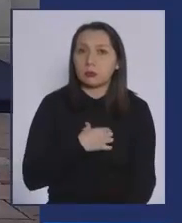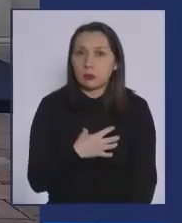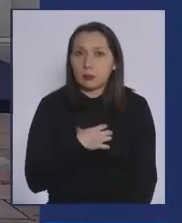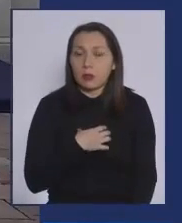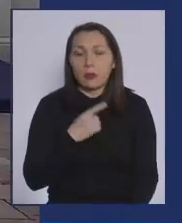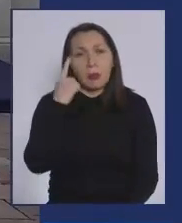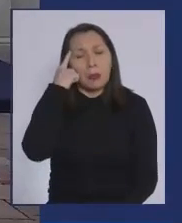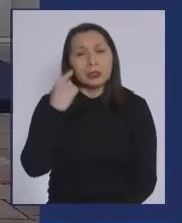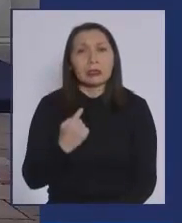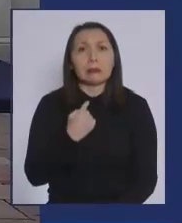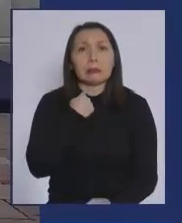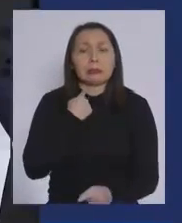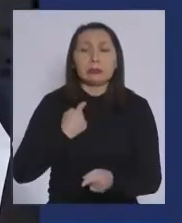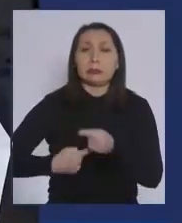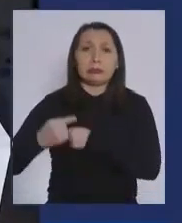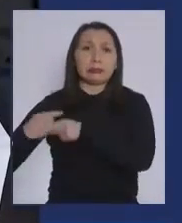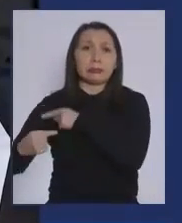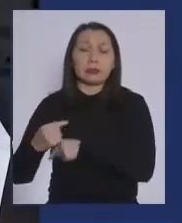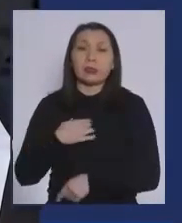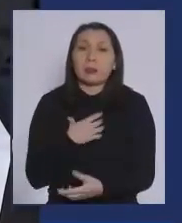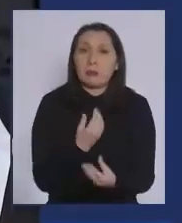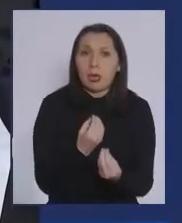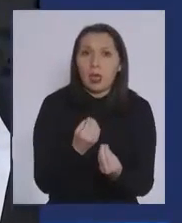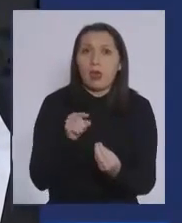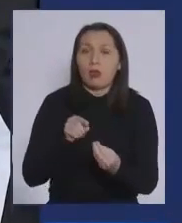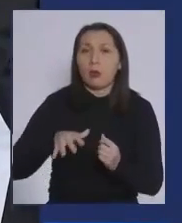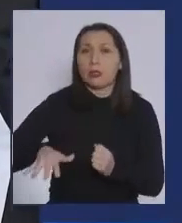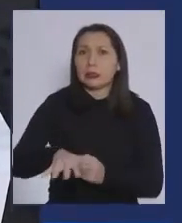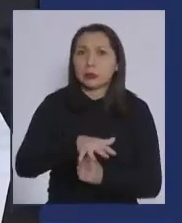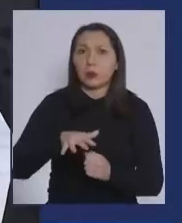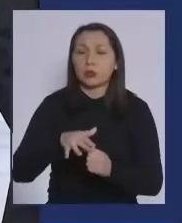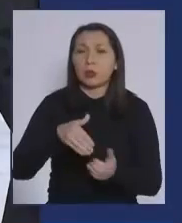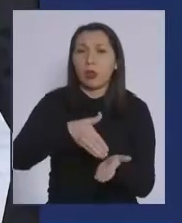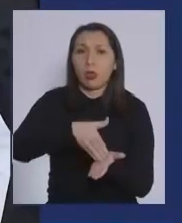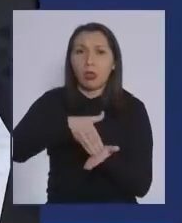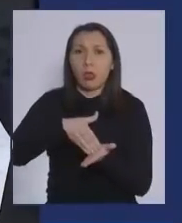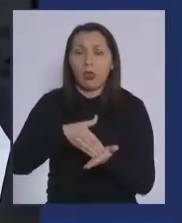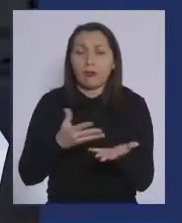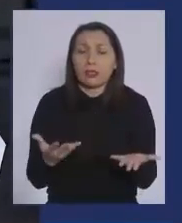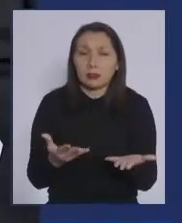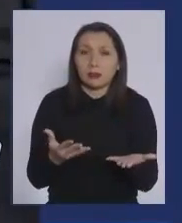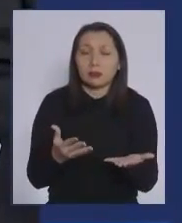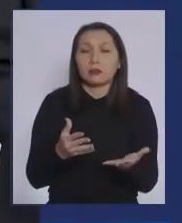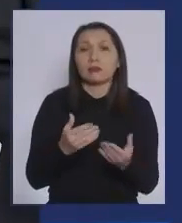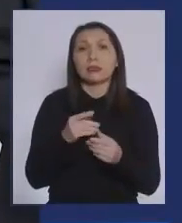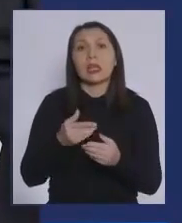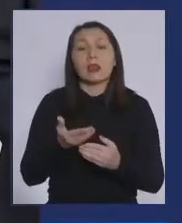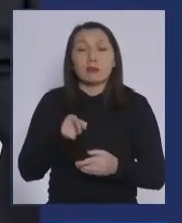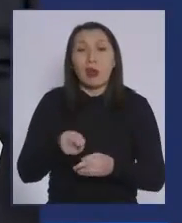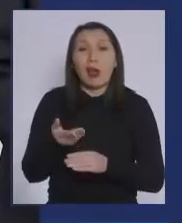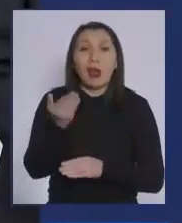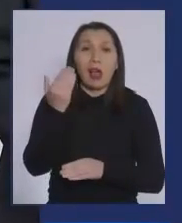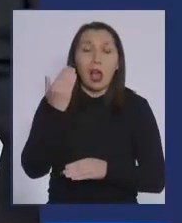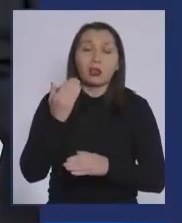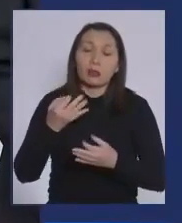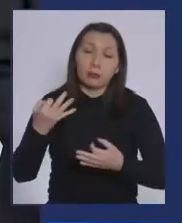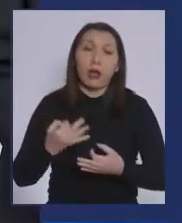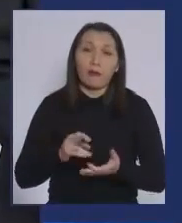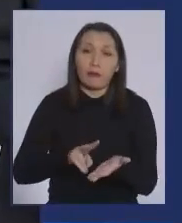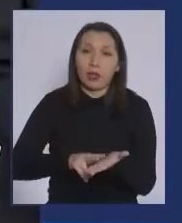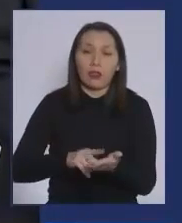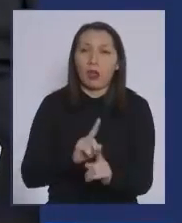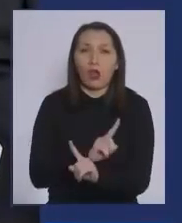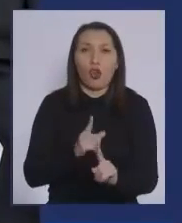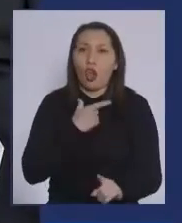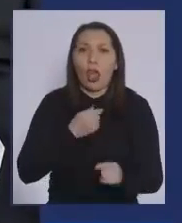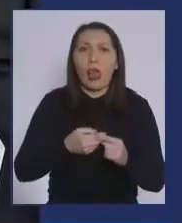retroceder a situaciones de vulnerabilidad a las cuales con mucha razón no